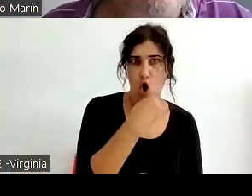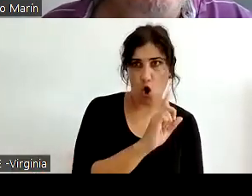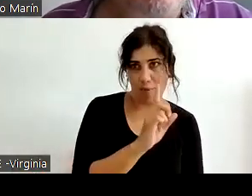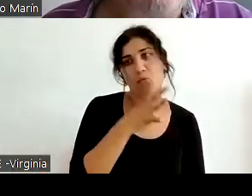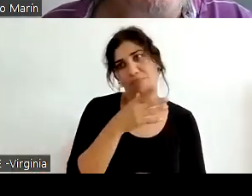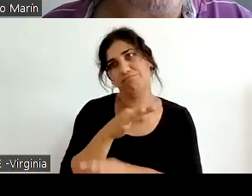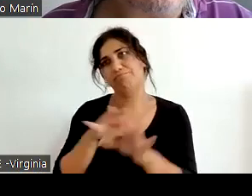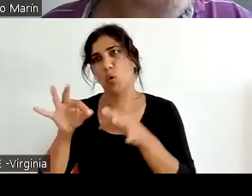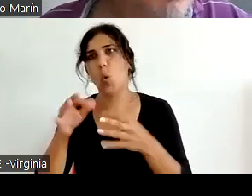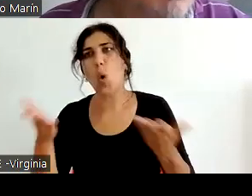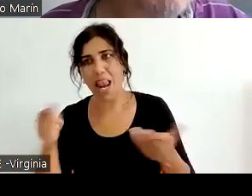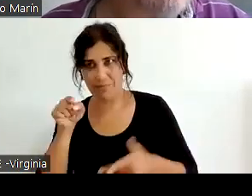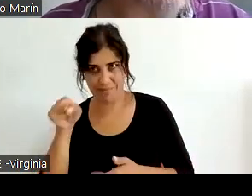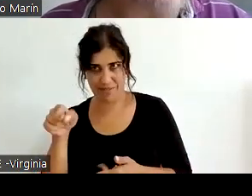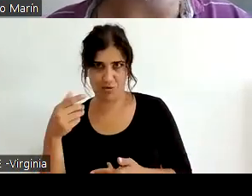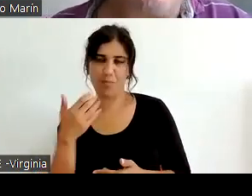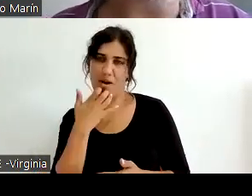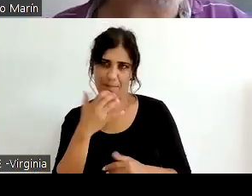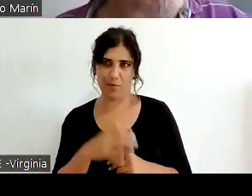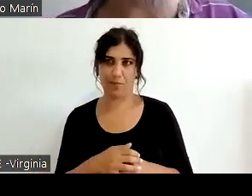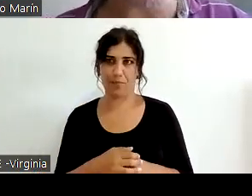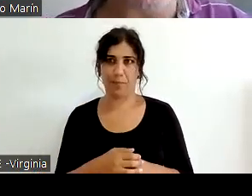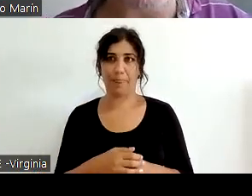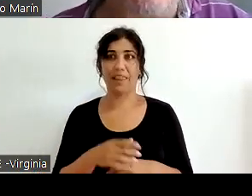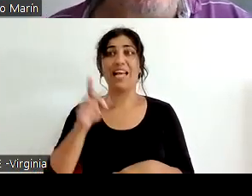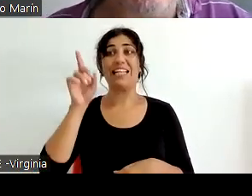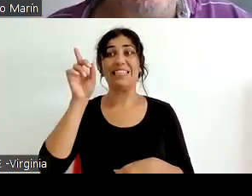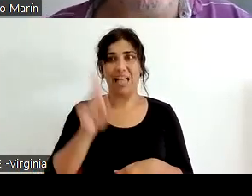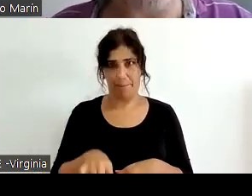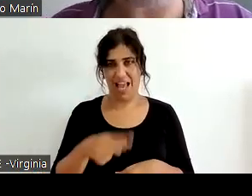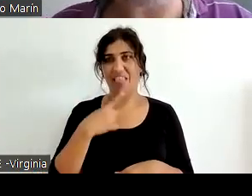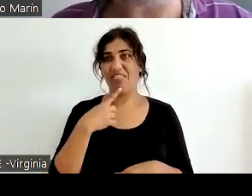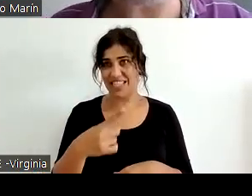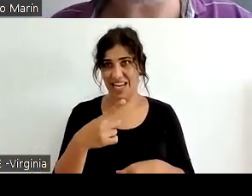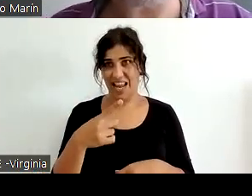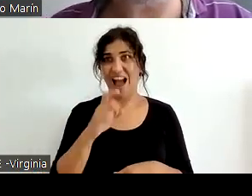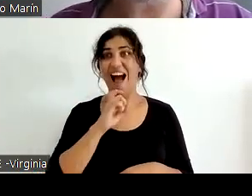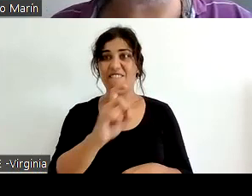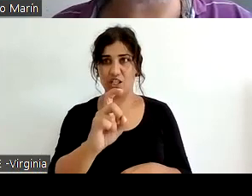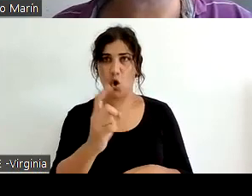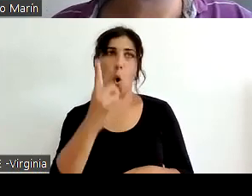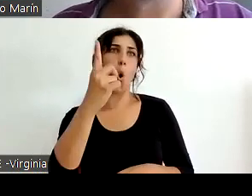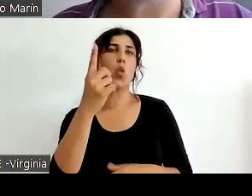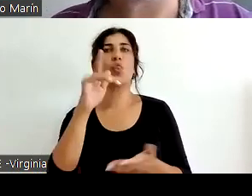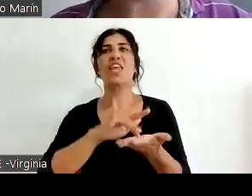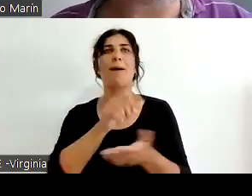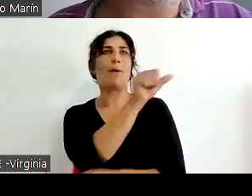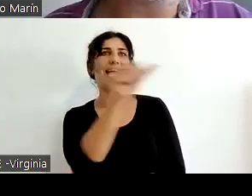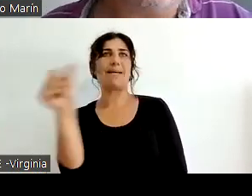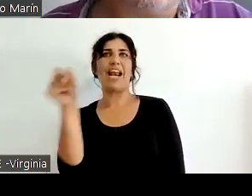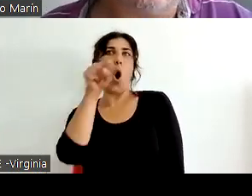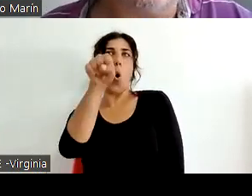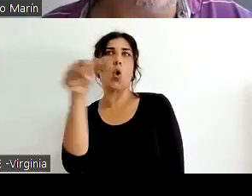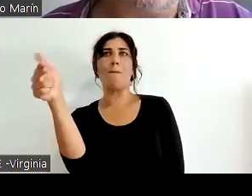conseguirlo a partir de pescado, tenemos que comer bastante pescado. Es decir, no solo un día a la semana, sino